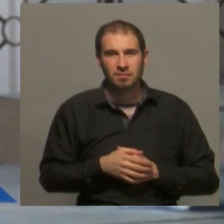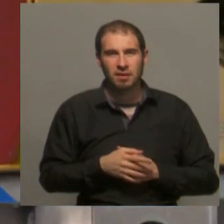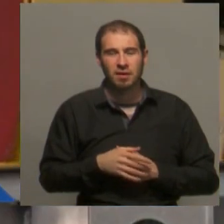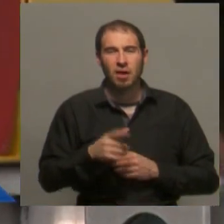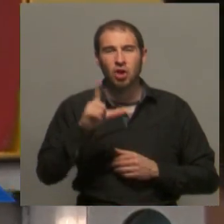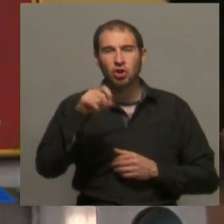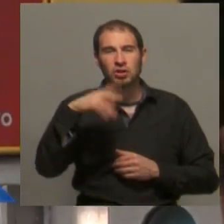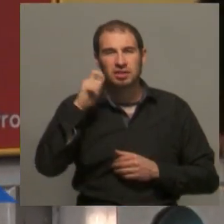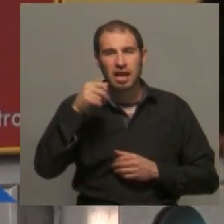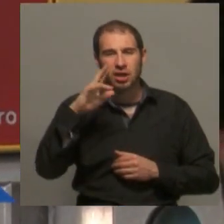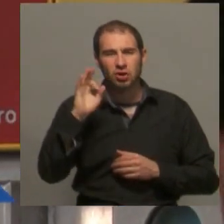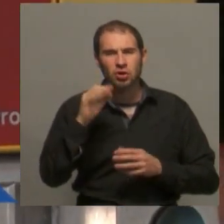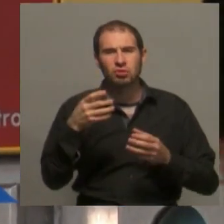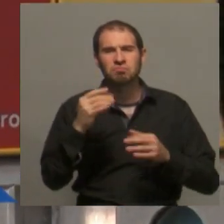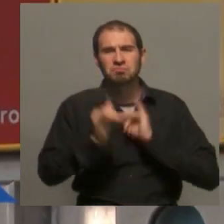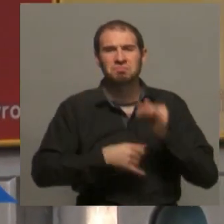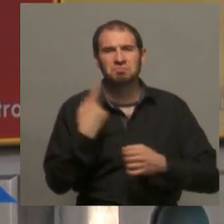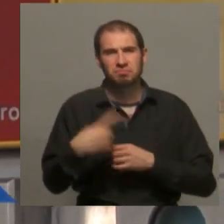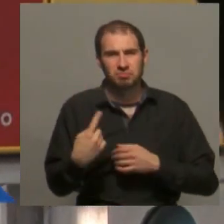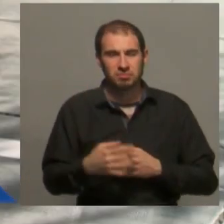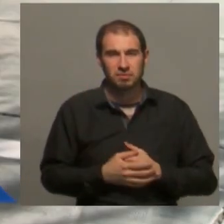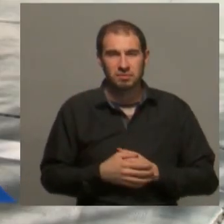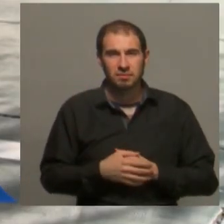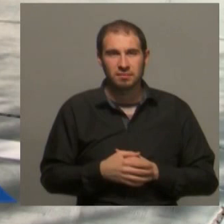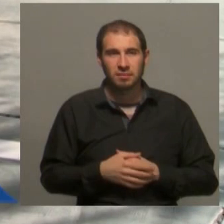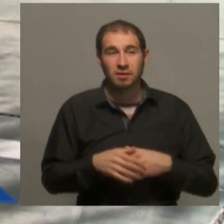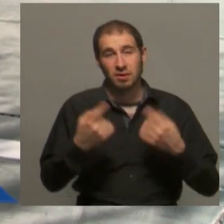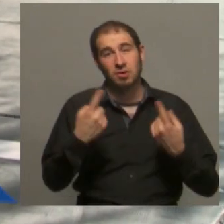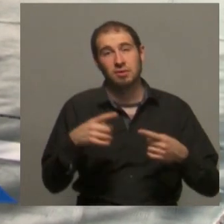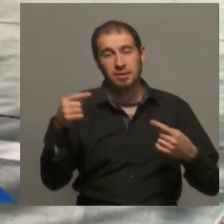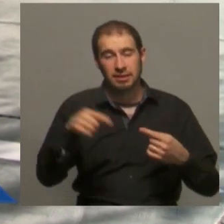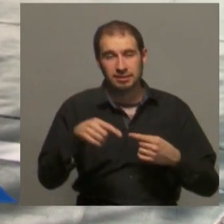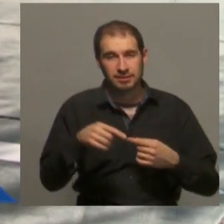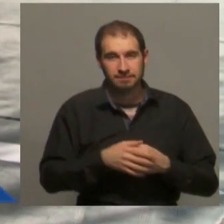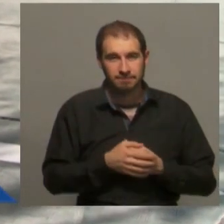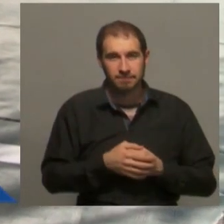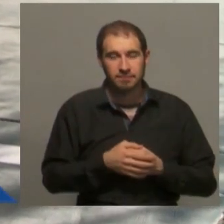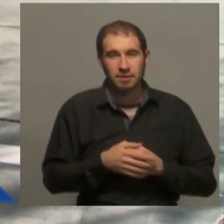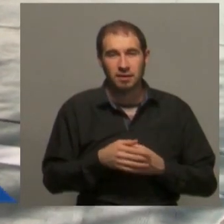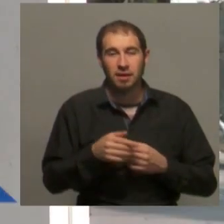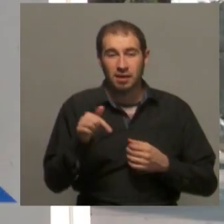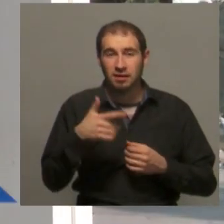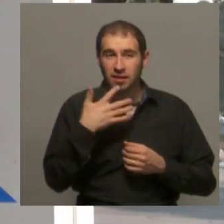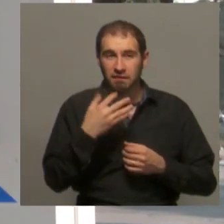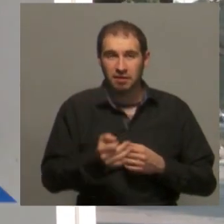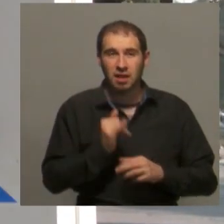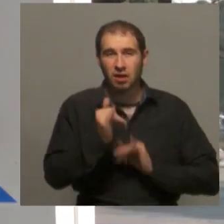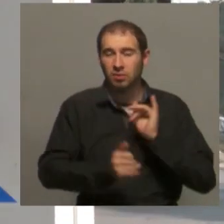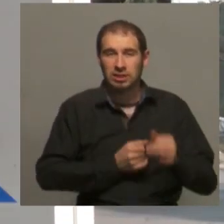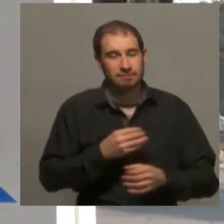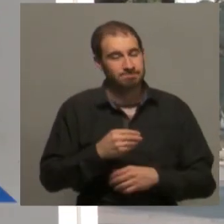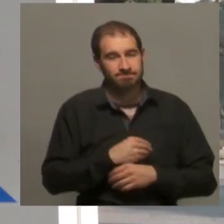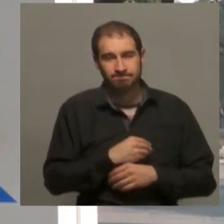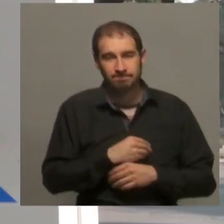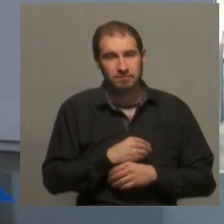dice Coninagro, el sector cooperativo? Frente a esta situación de sinceramiento que